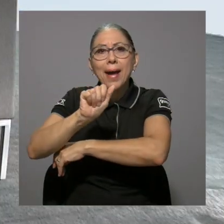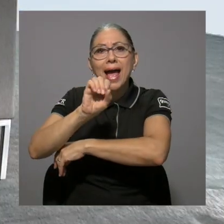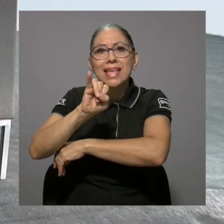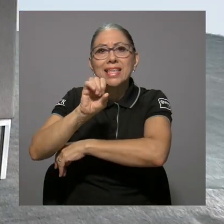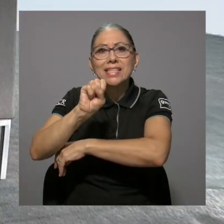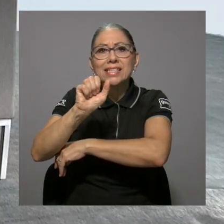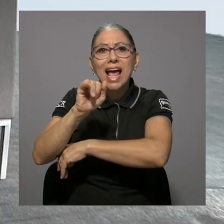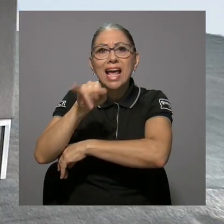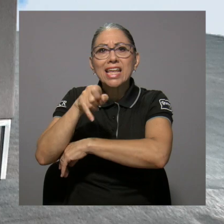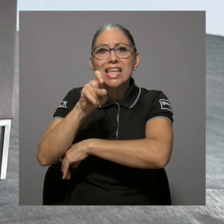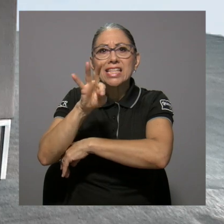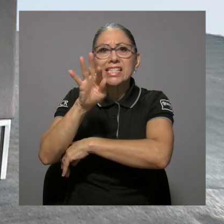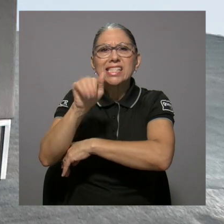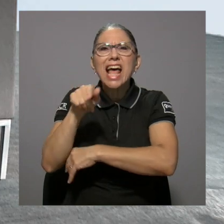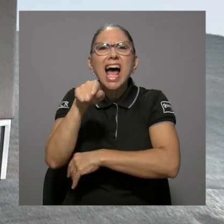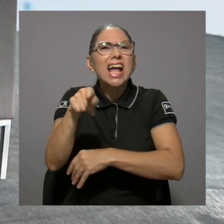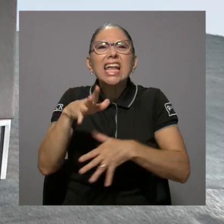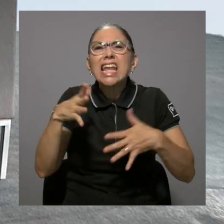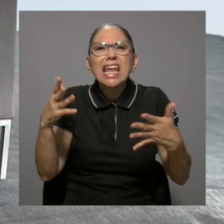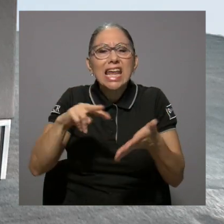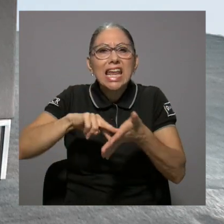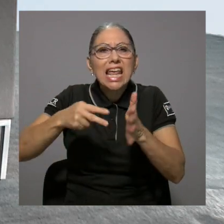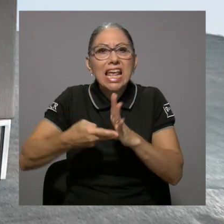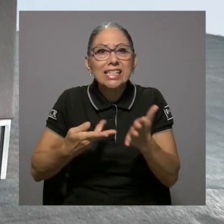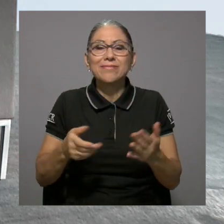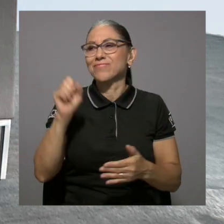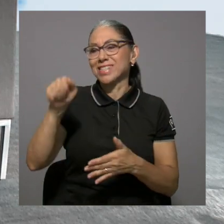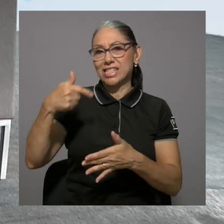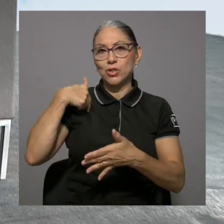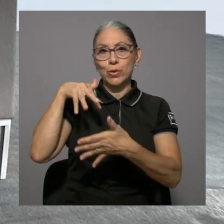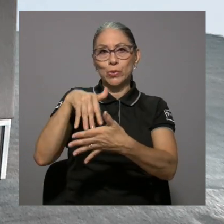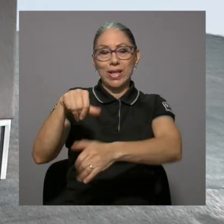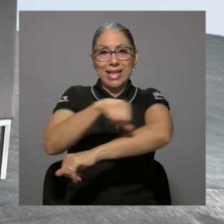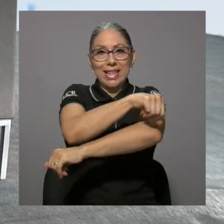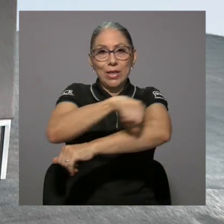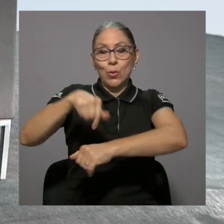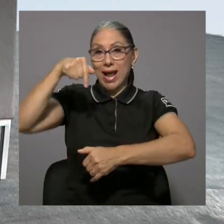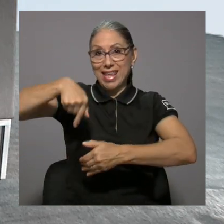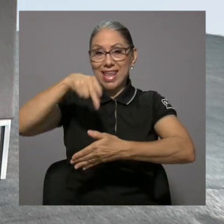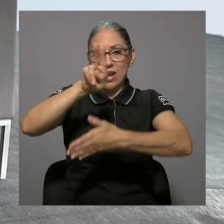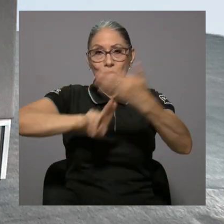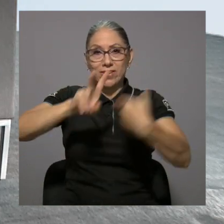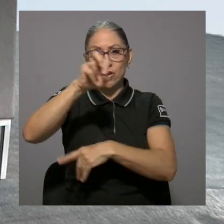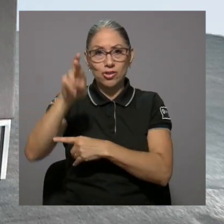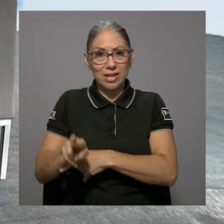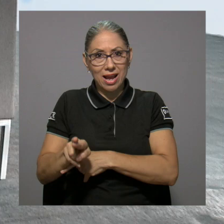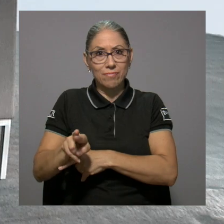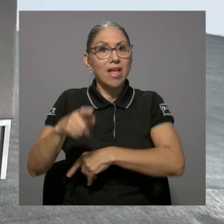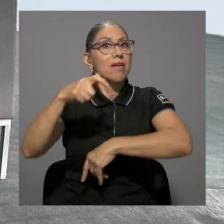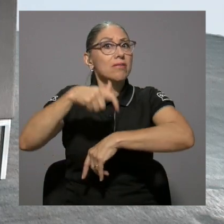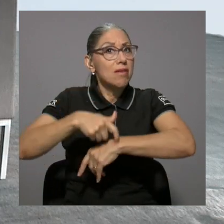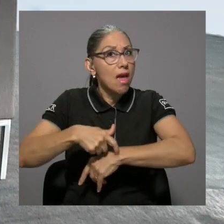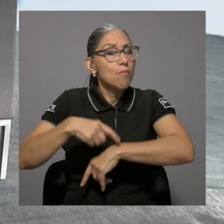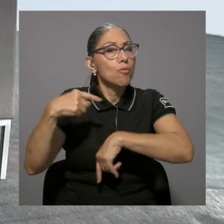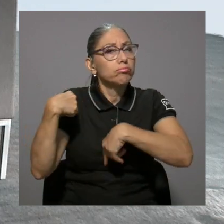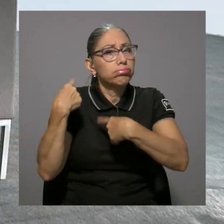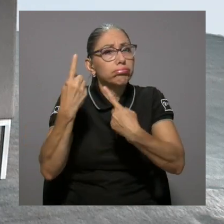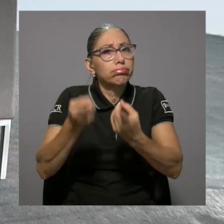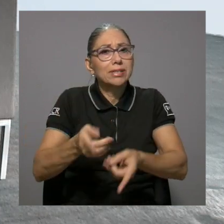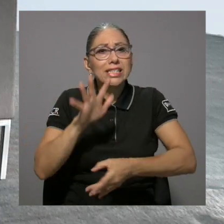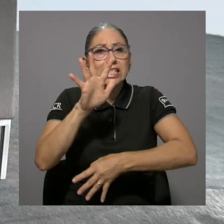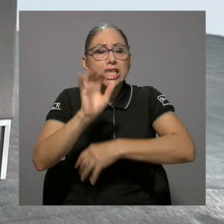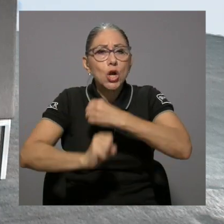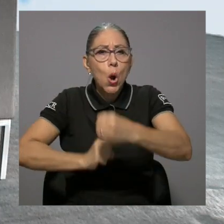pregunta. Bueno, sí, yo estudié justamente aquí en la Universidad de Costa Rica arquitectura, que es un proceso bastante largo de 5 años